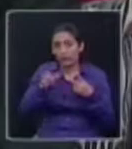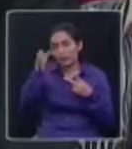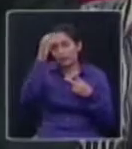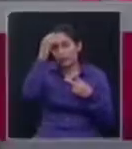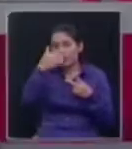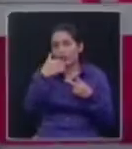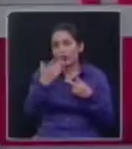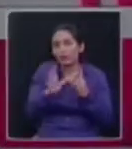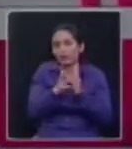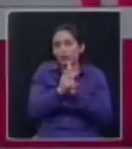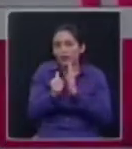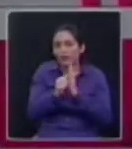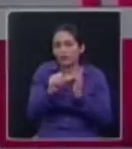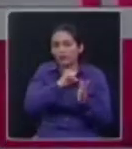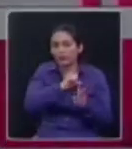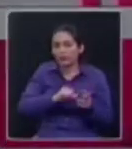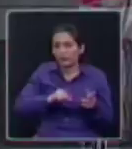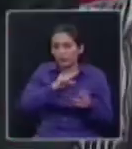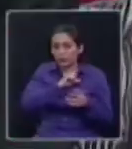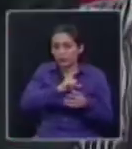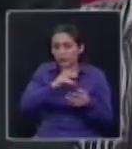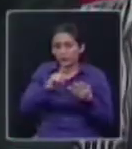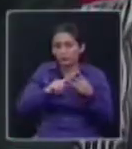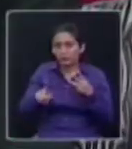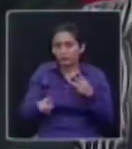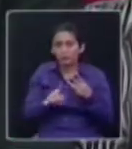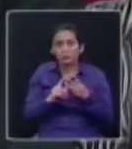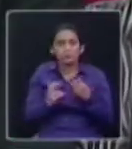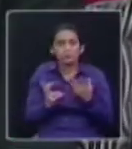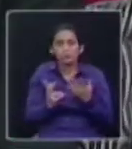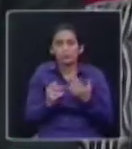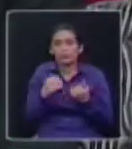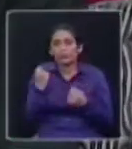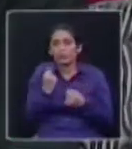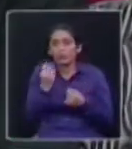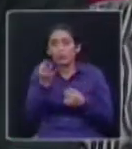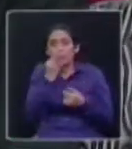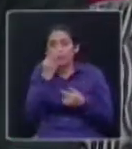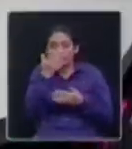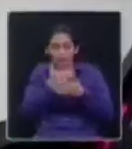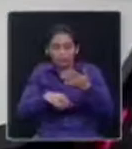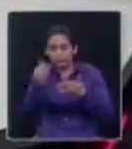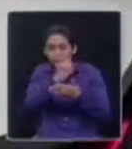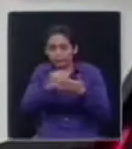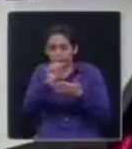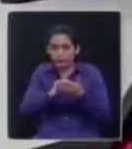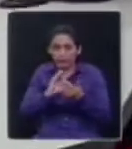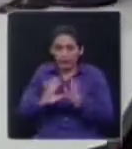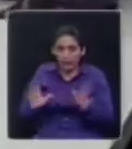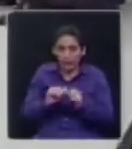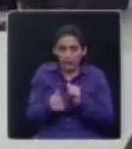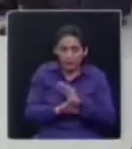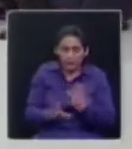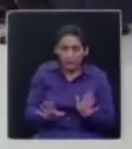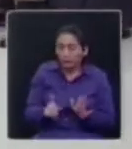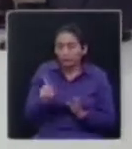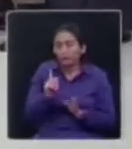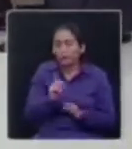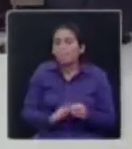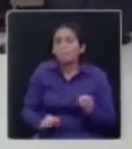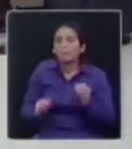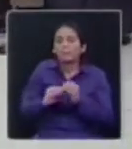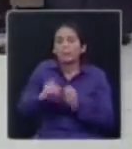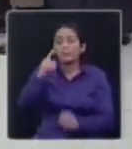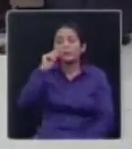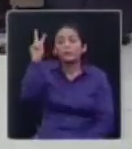de comportamiento y competencias contextuales. No es solamente un examen, hay que superar un examen, hay que probar tu experiencia